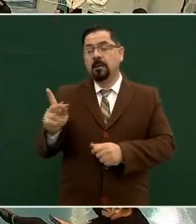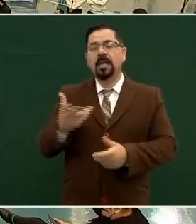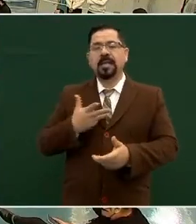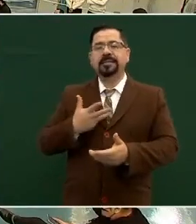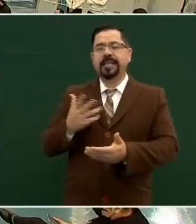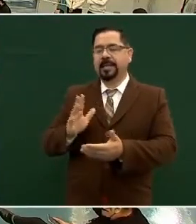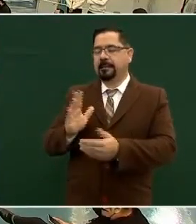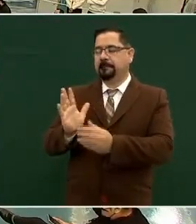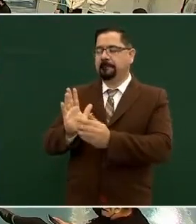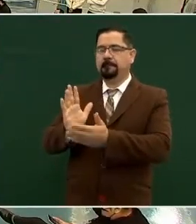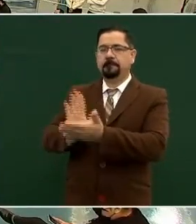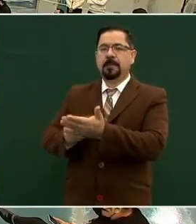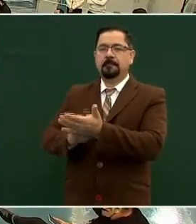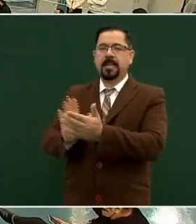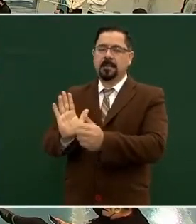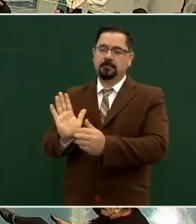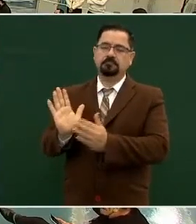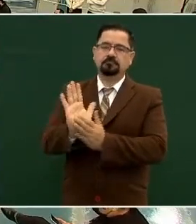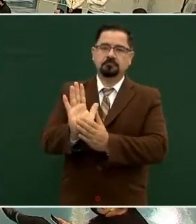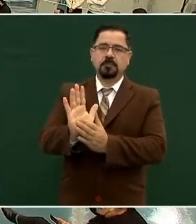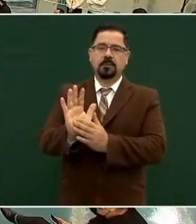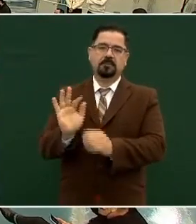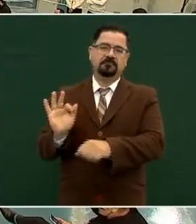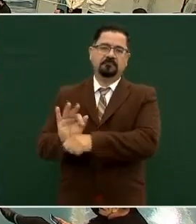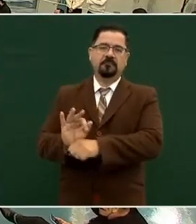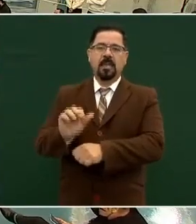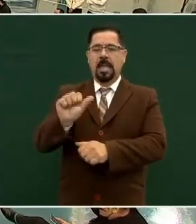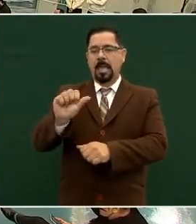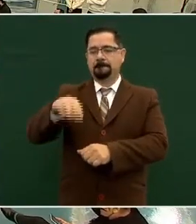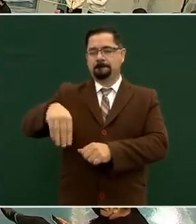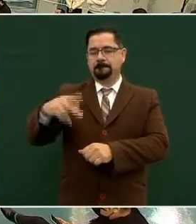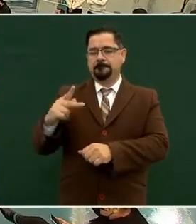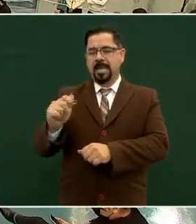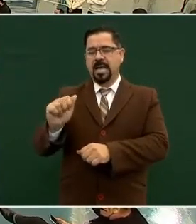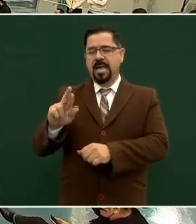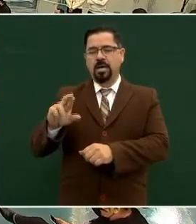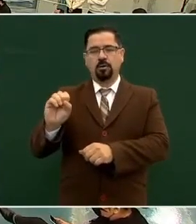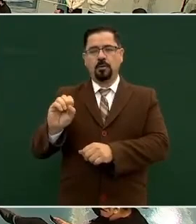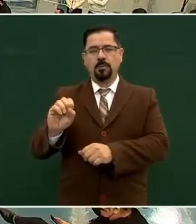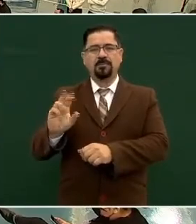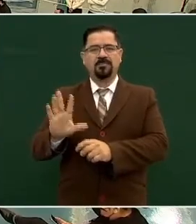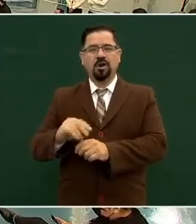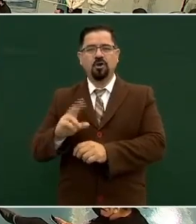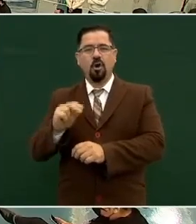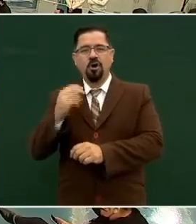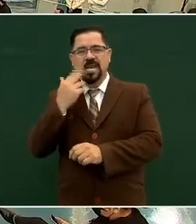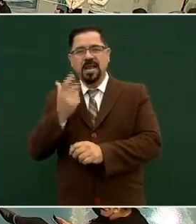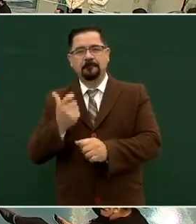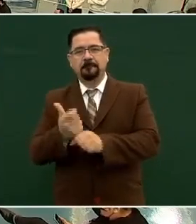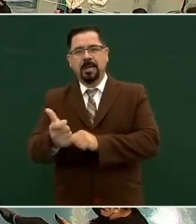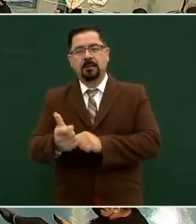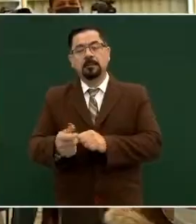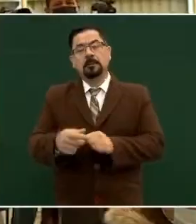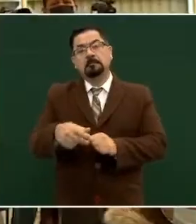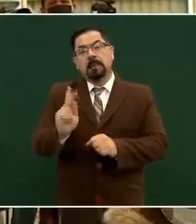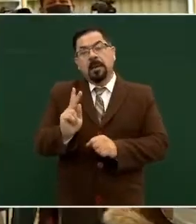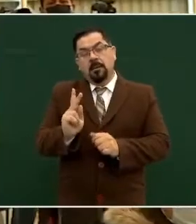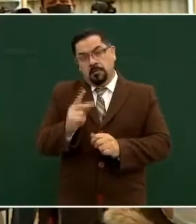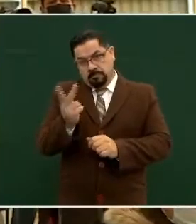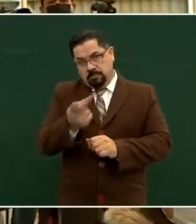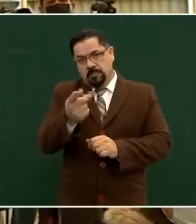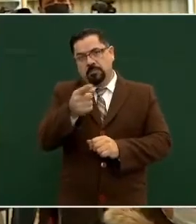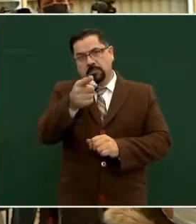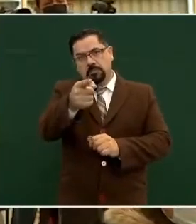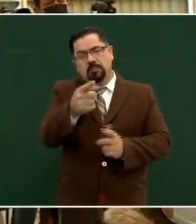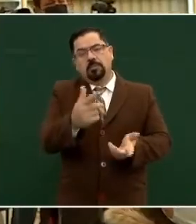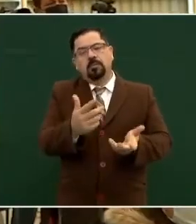54 millones de dólares. Al final de cuentas, la pregunta, señor presidente, es si algo puede hacer su gobierno a